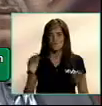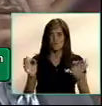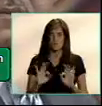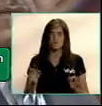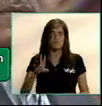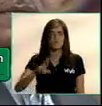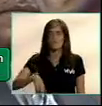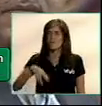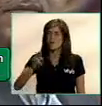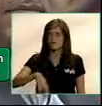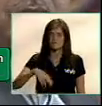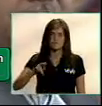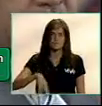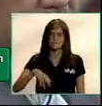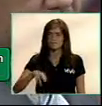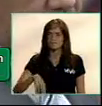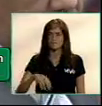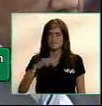Nunca.